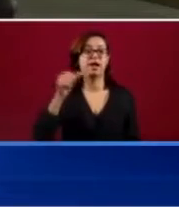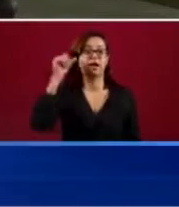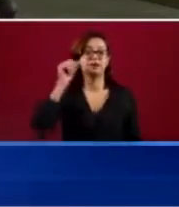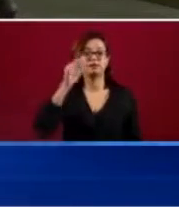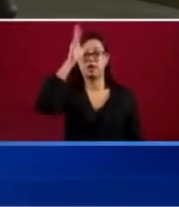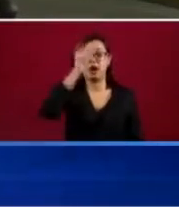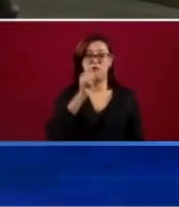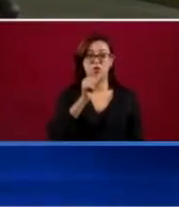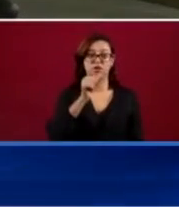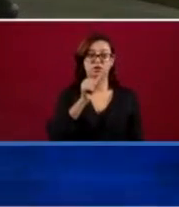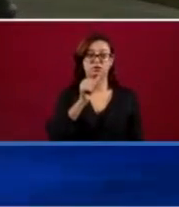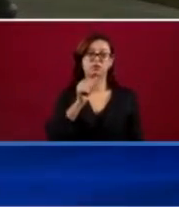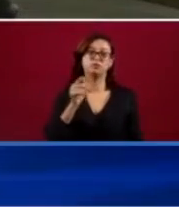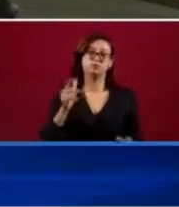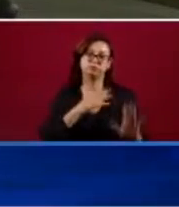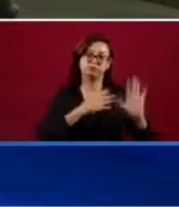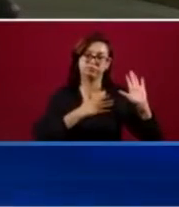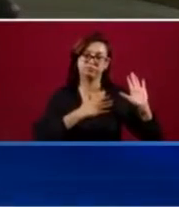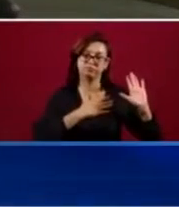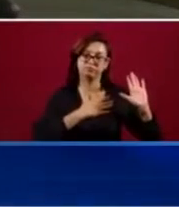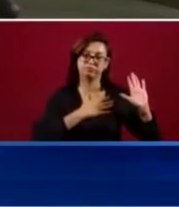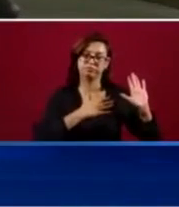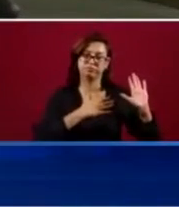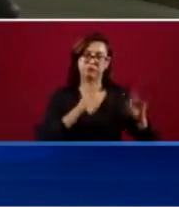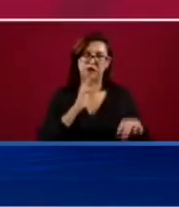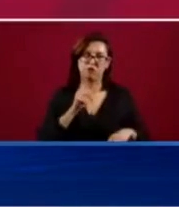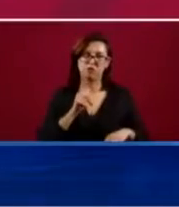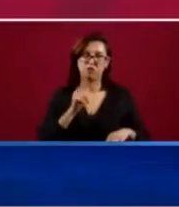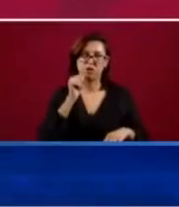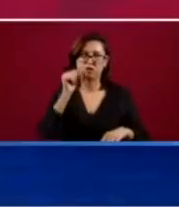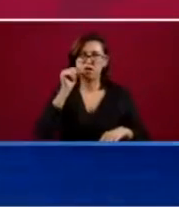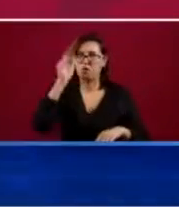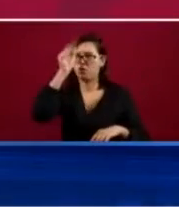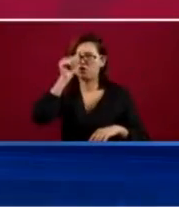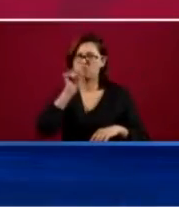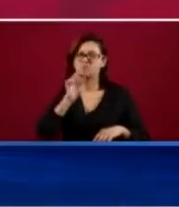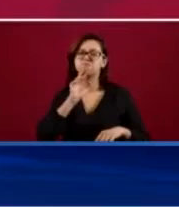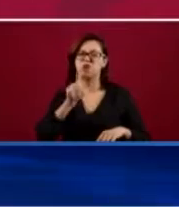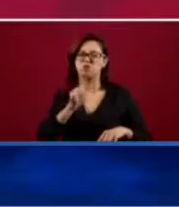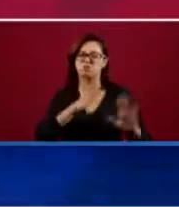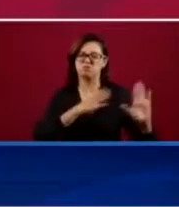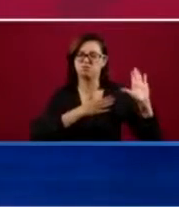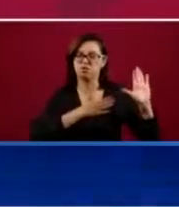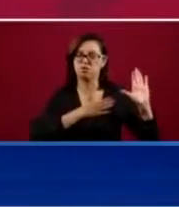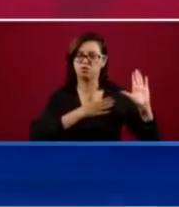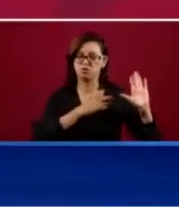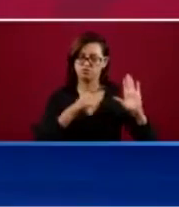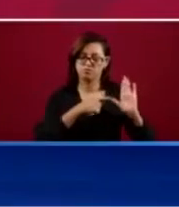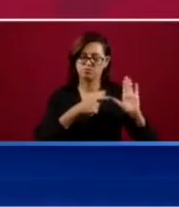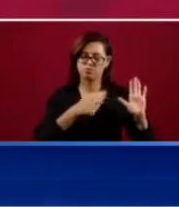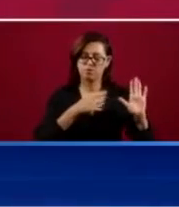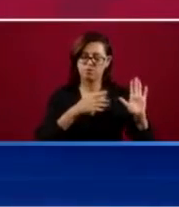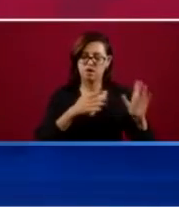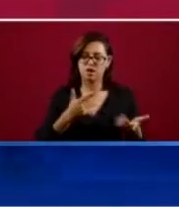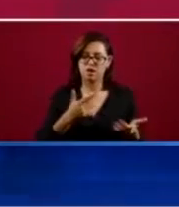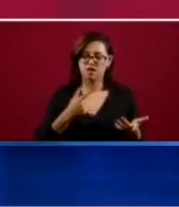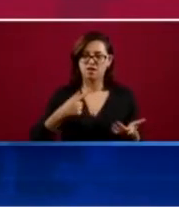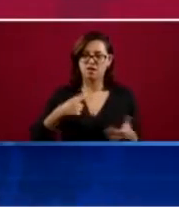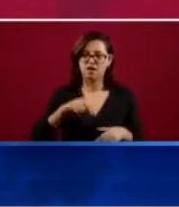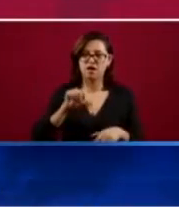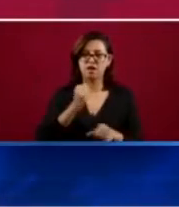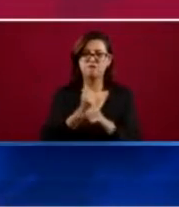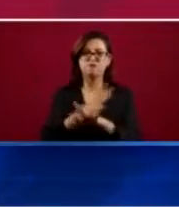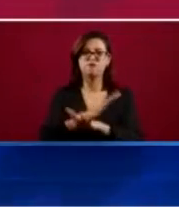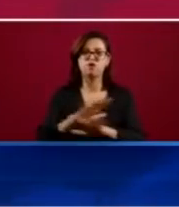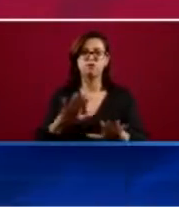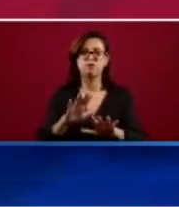mil barriles diarios y varias de las refinerías paradas, por lo que aseguró que rescataría permitirá tener materia prima para